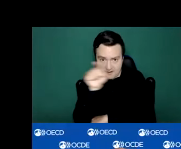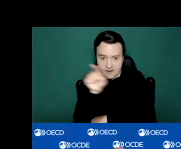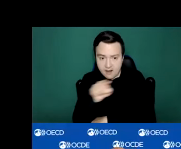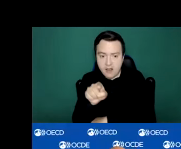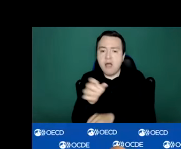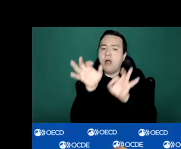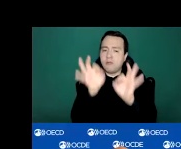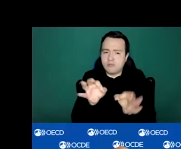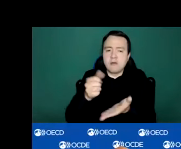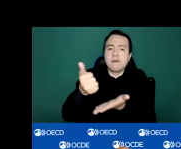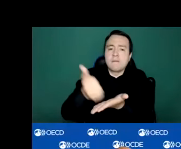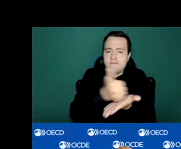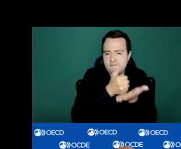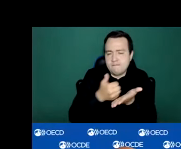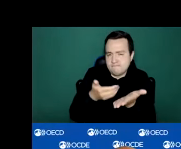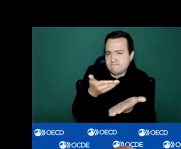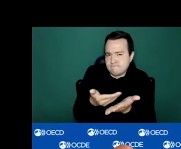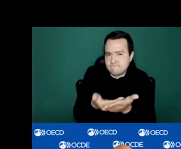el